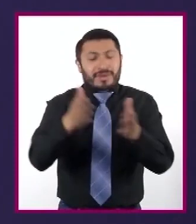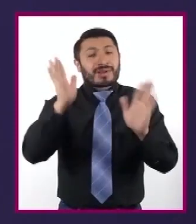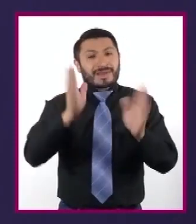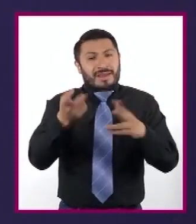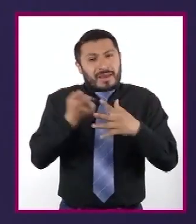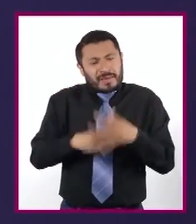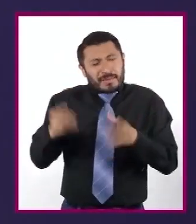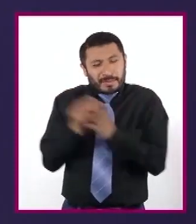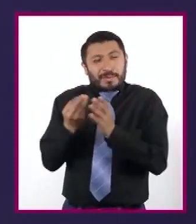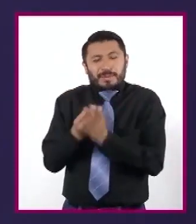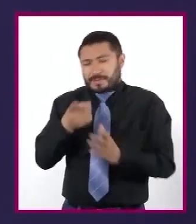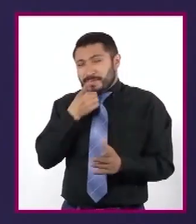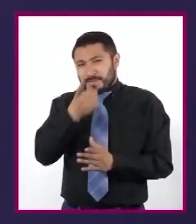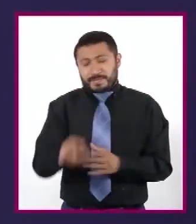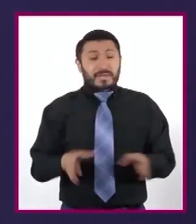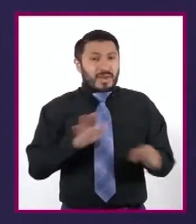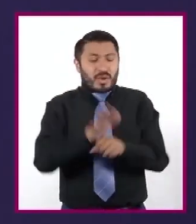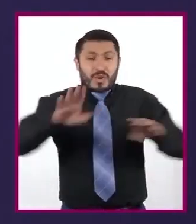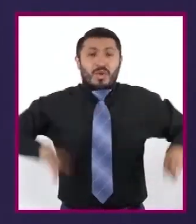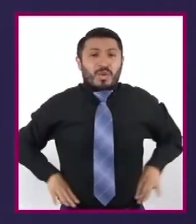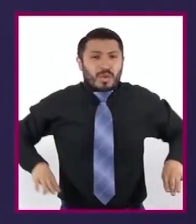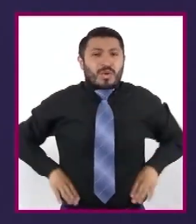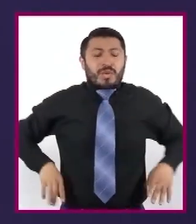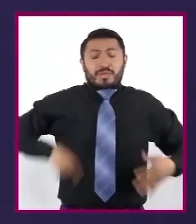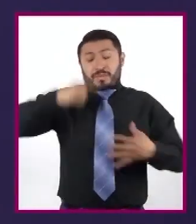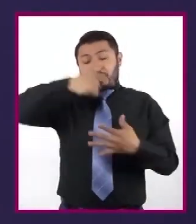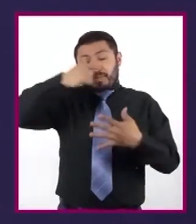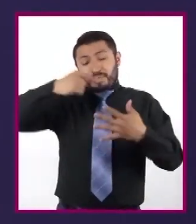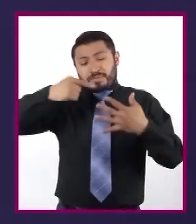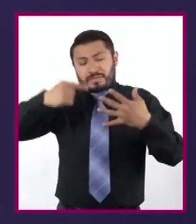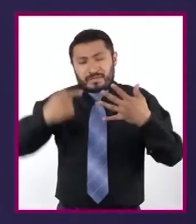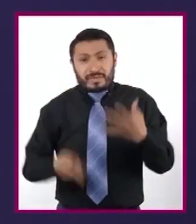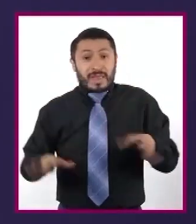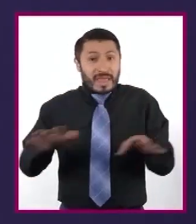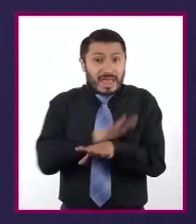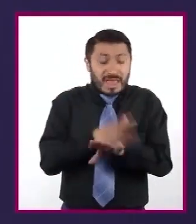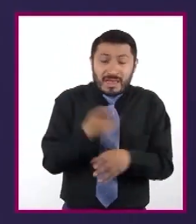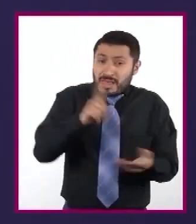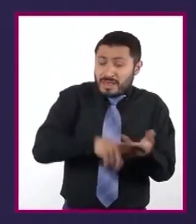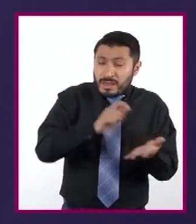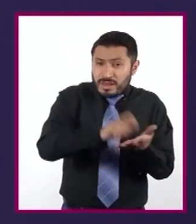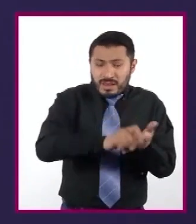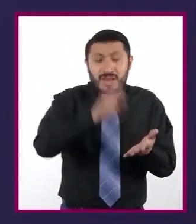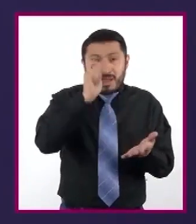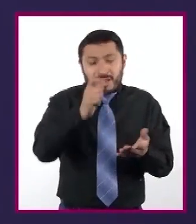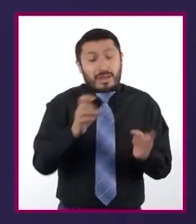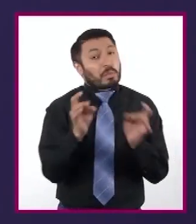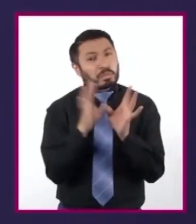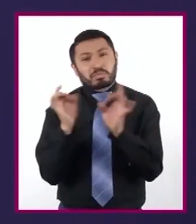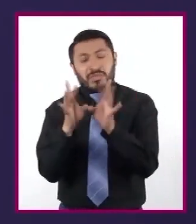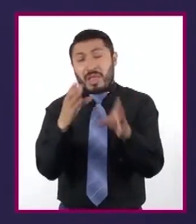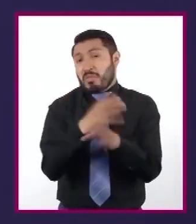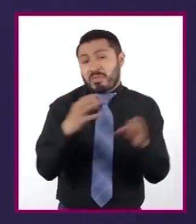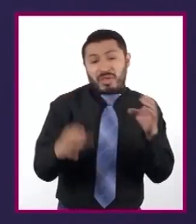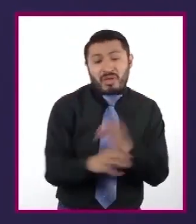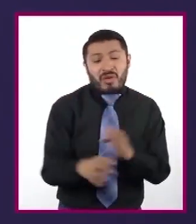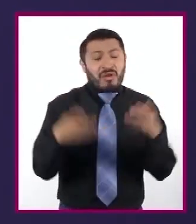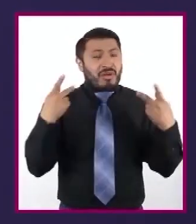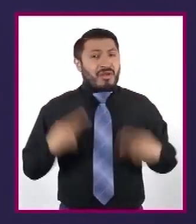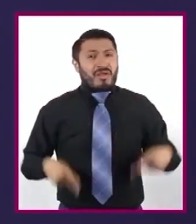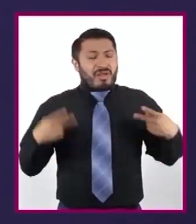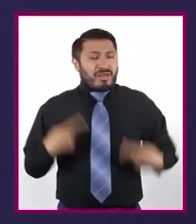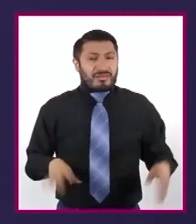principio de la sesión, los elementos que se pueden sustituir en un texto son situaciones, objetos y